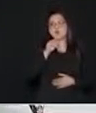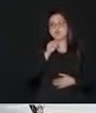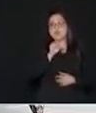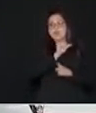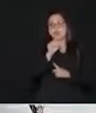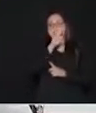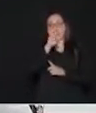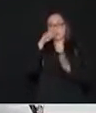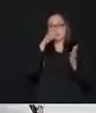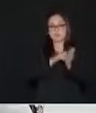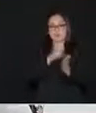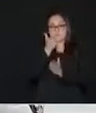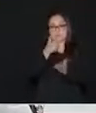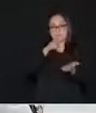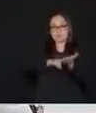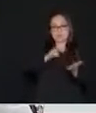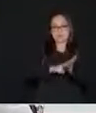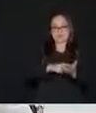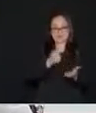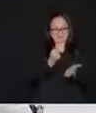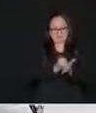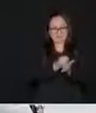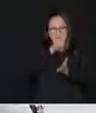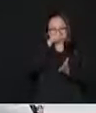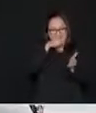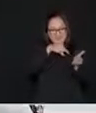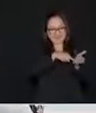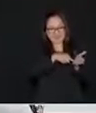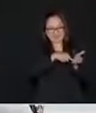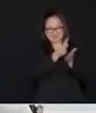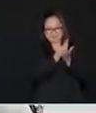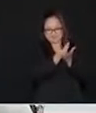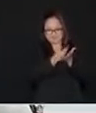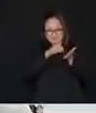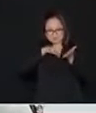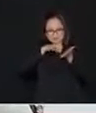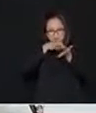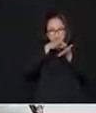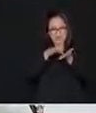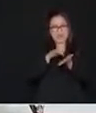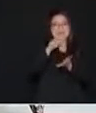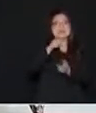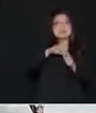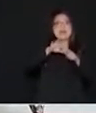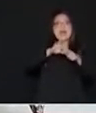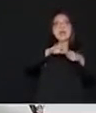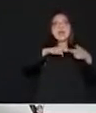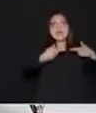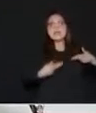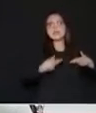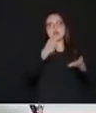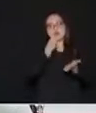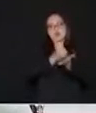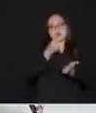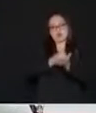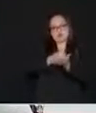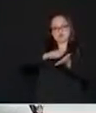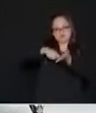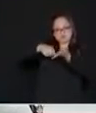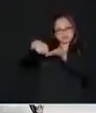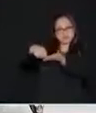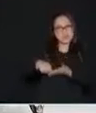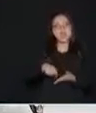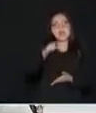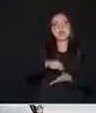los 200 mil pesos. El escudo nacional, el escudo del centro, está elaborado con hilo de oro. Los